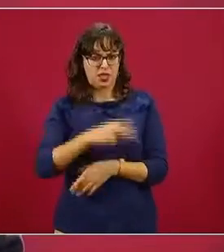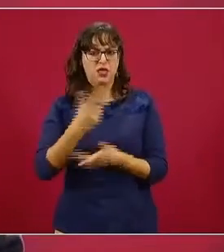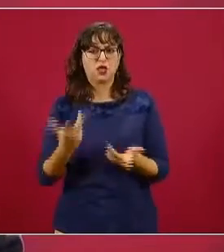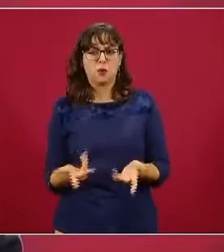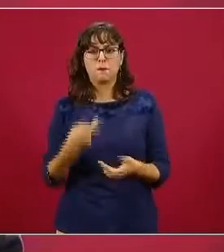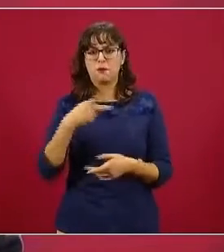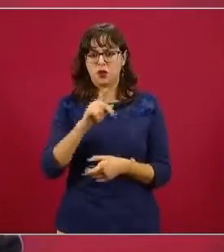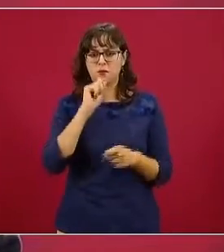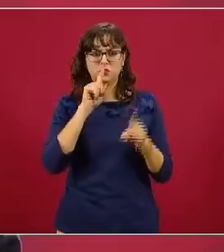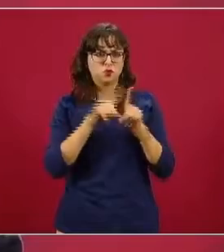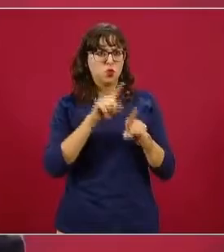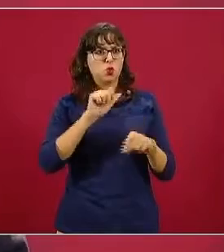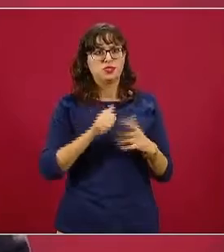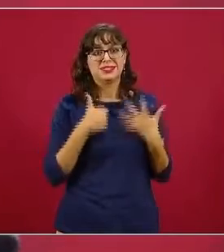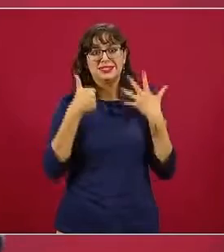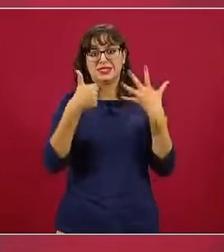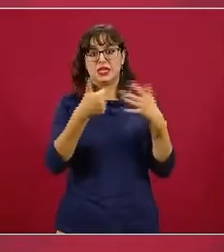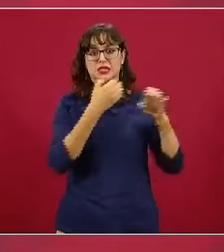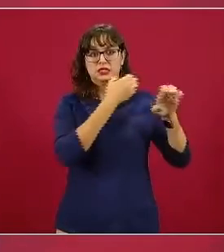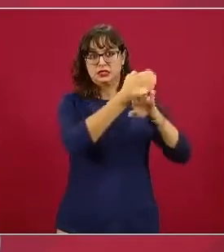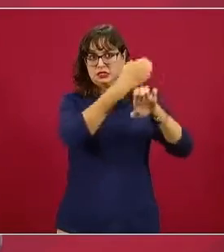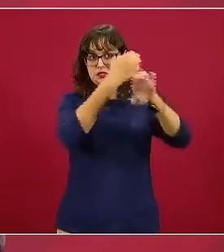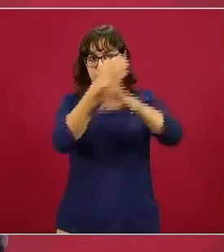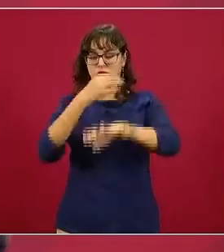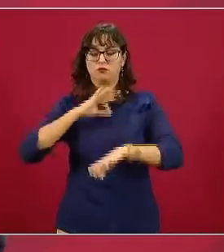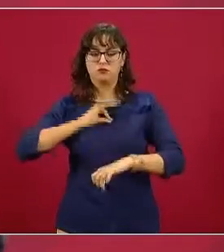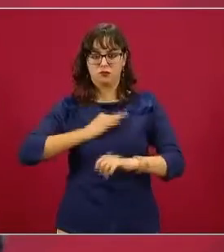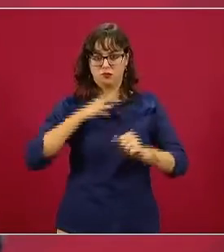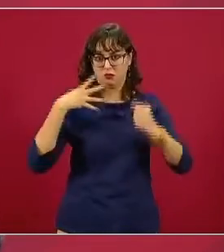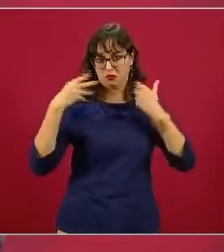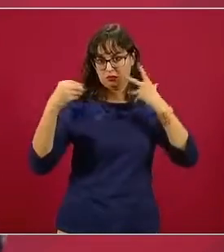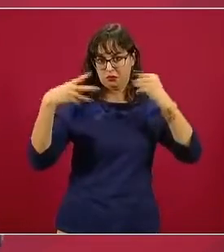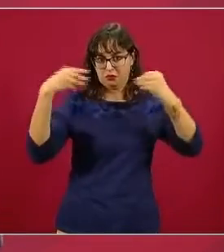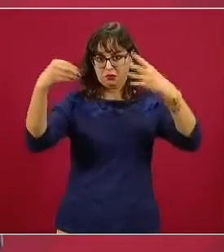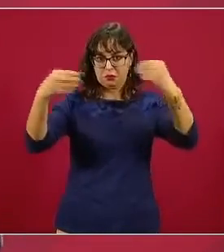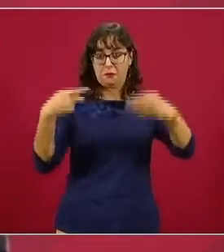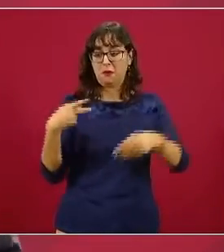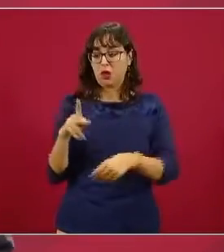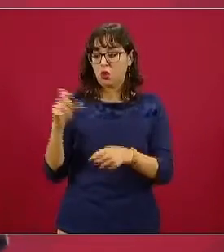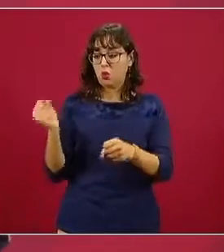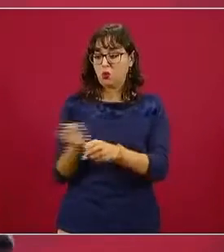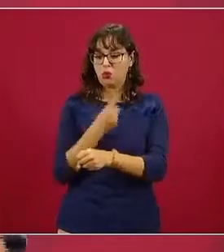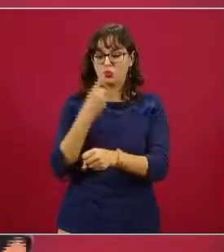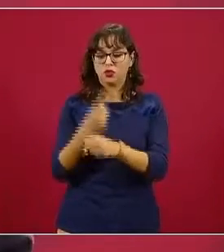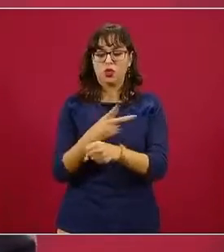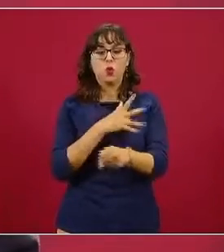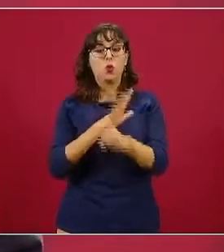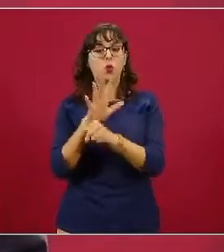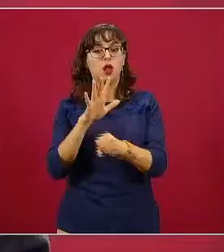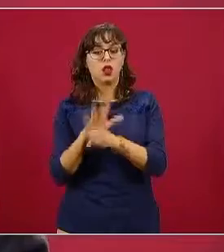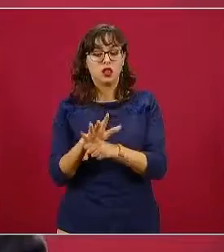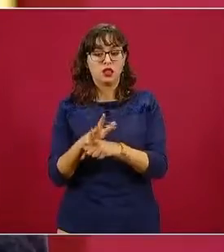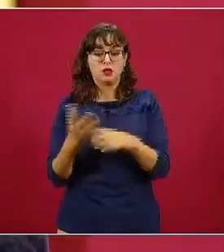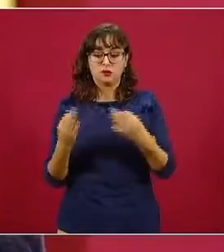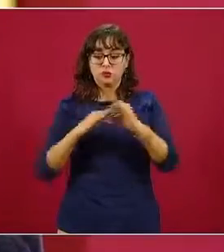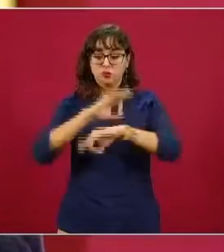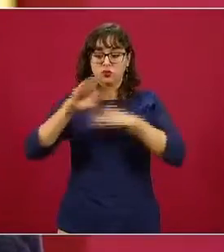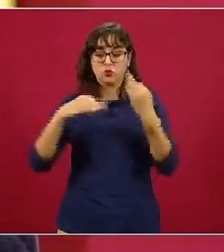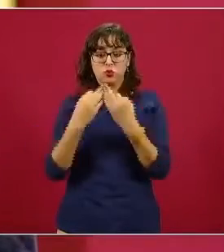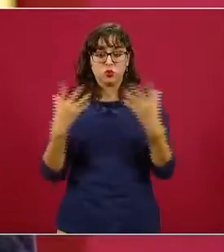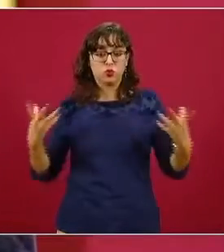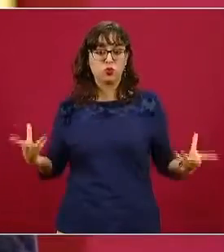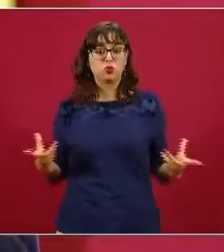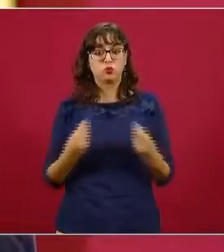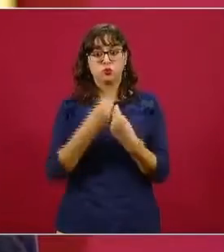otras 6 entidades federativas, en las que los gobiernos estatales firmaron un convenio general de intercambio